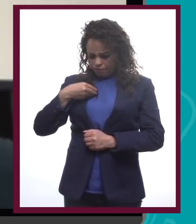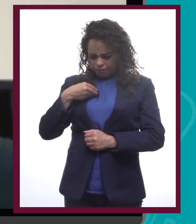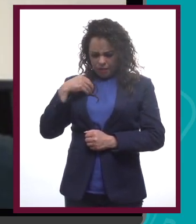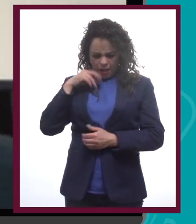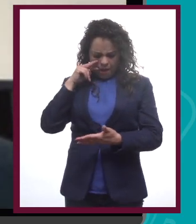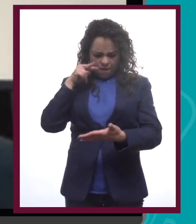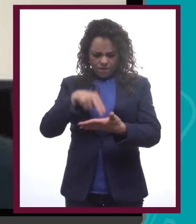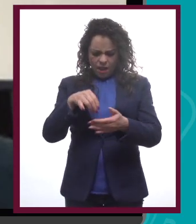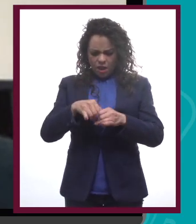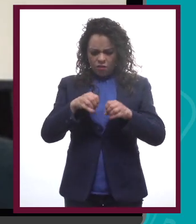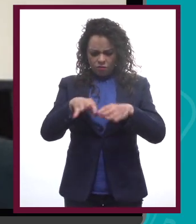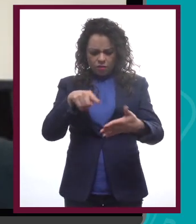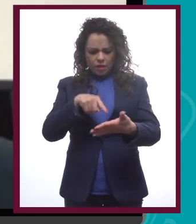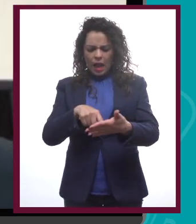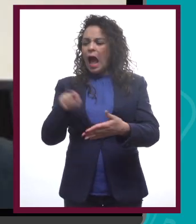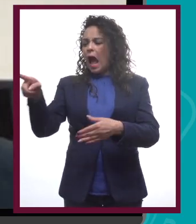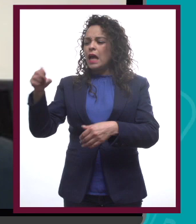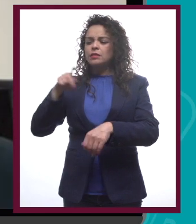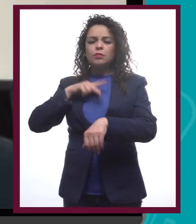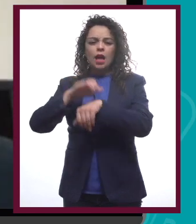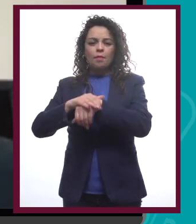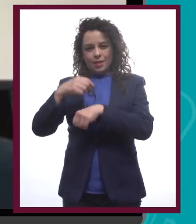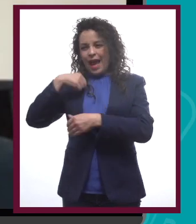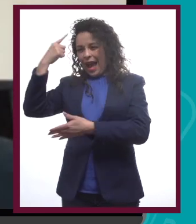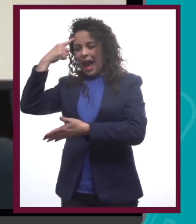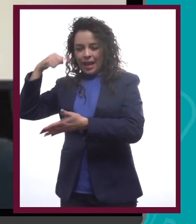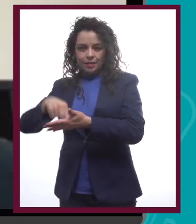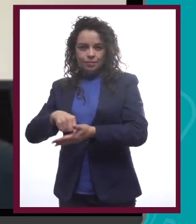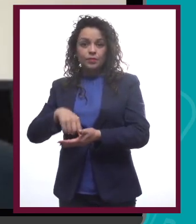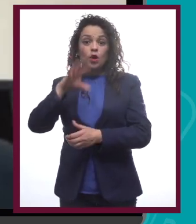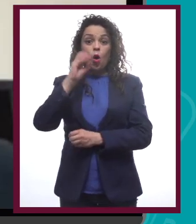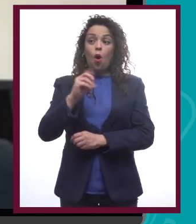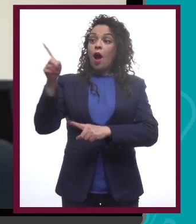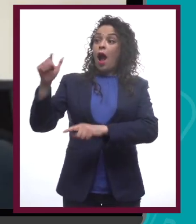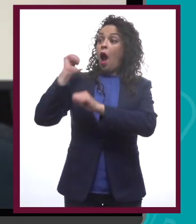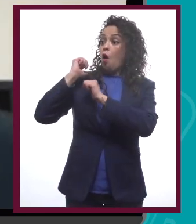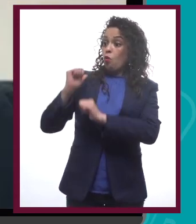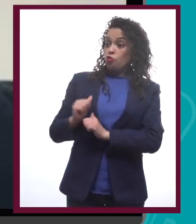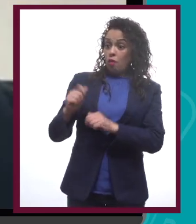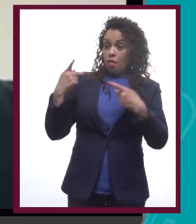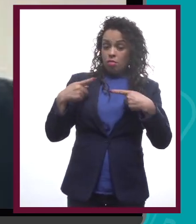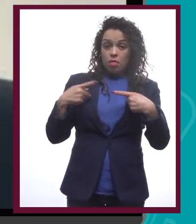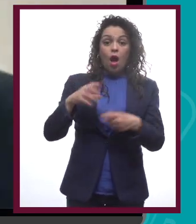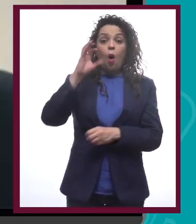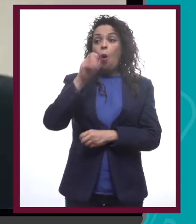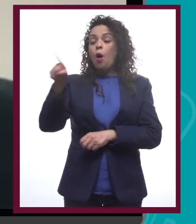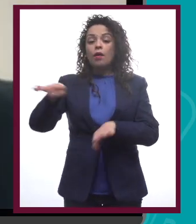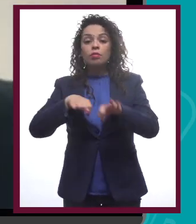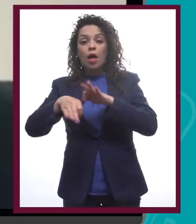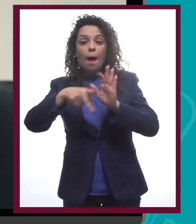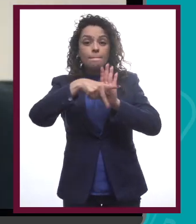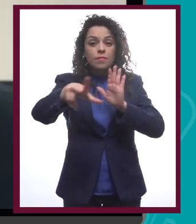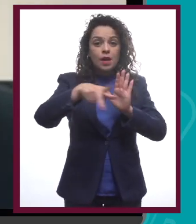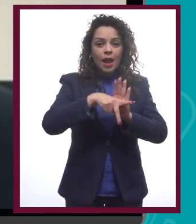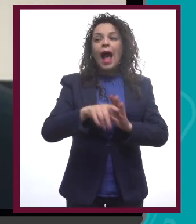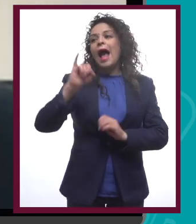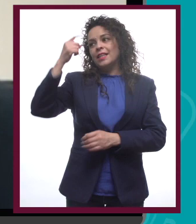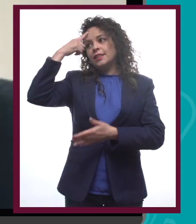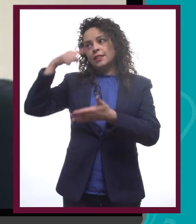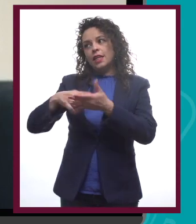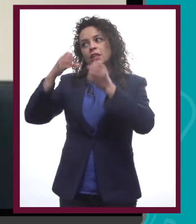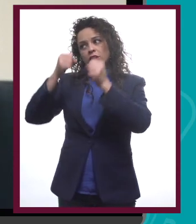un amigo o de que es una autoridad o de que es un periodista. Apoyarse en